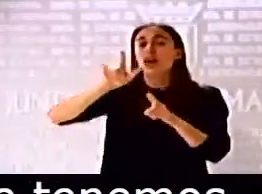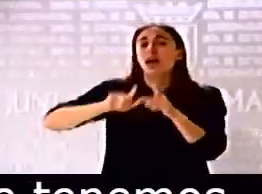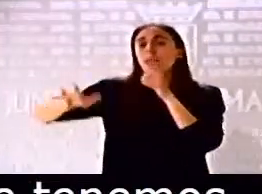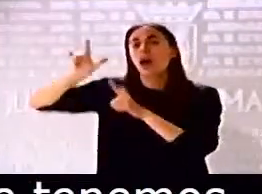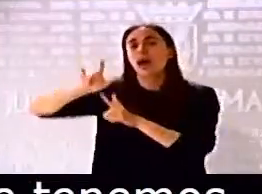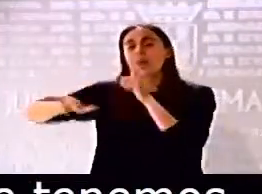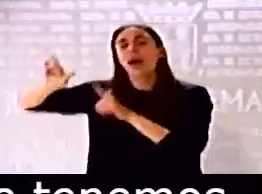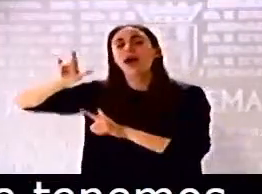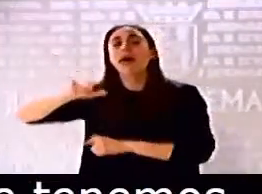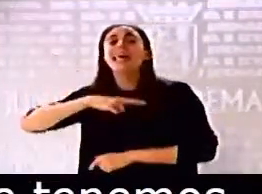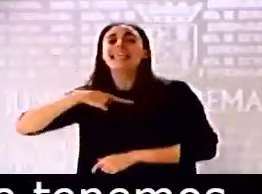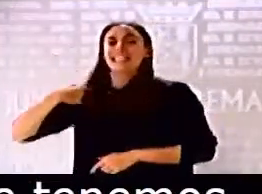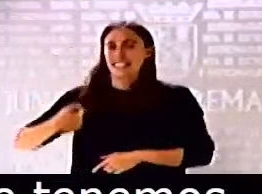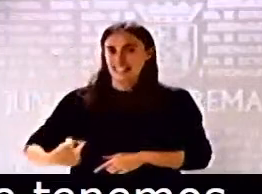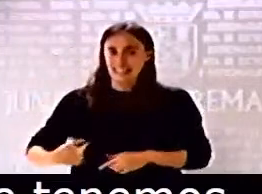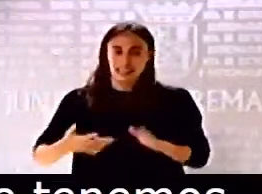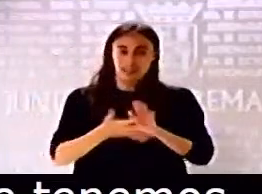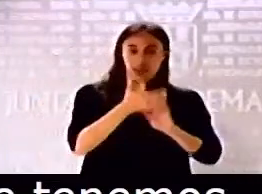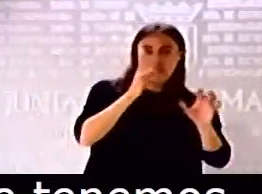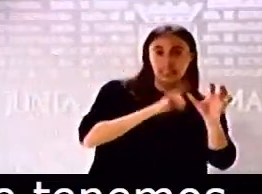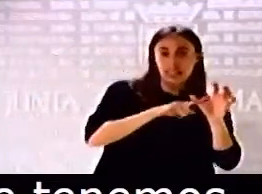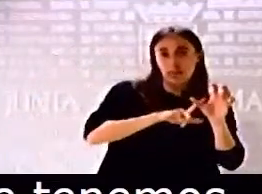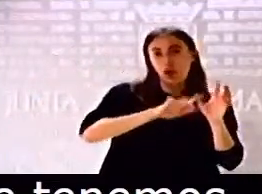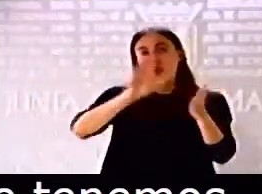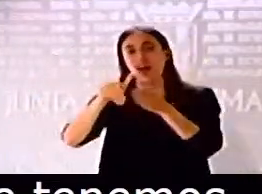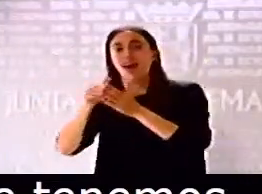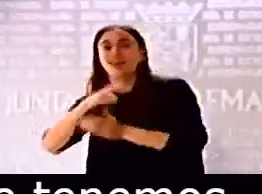podía imaginar desde Extremadura que viajase tanta gente a China.